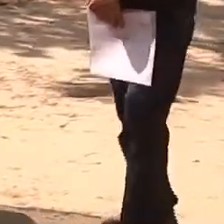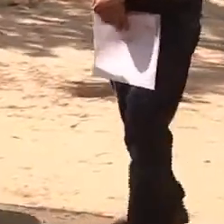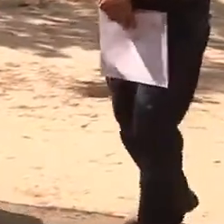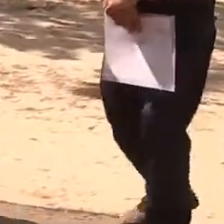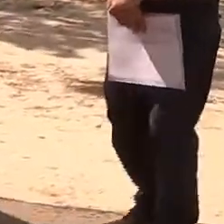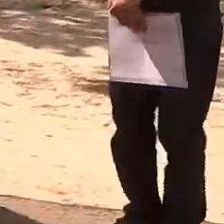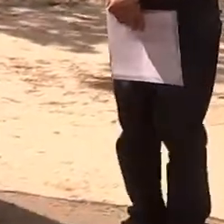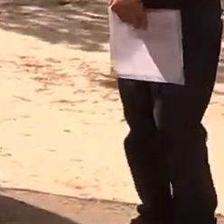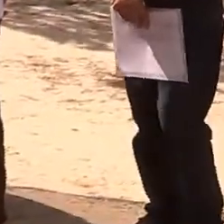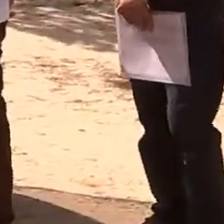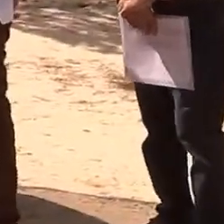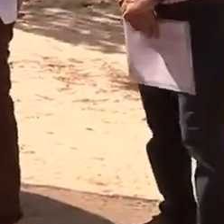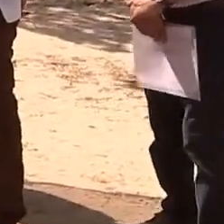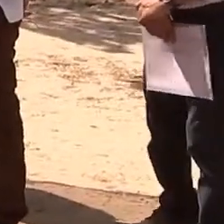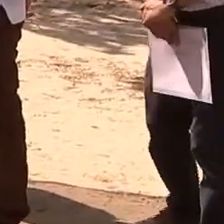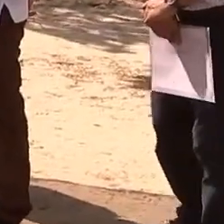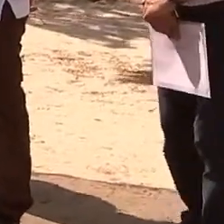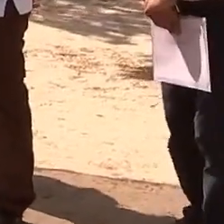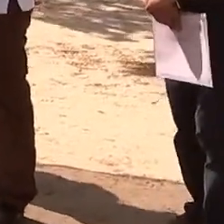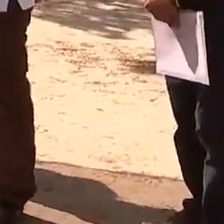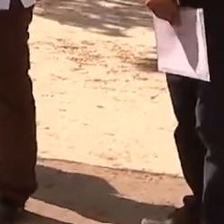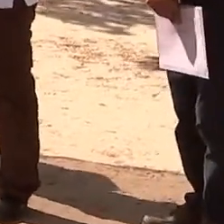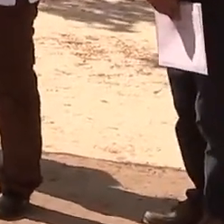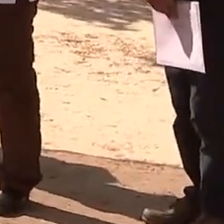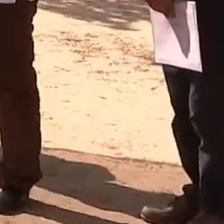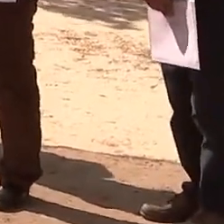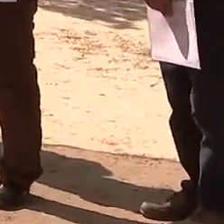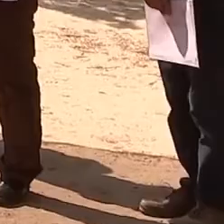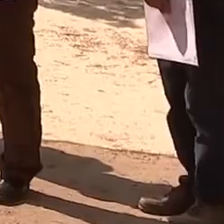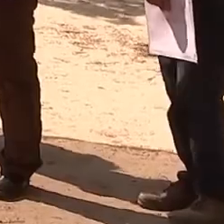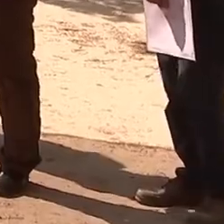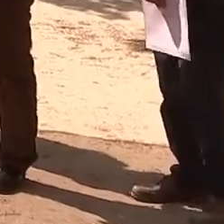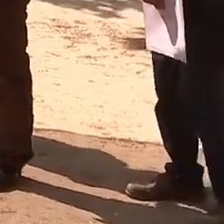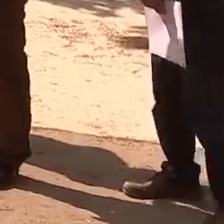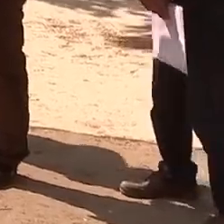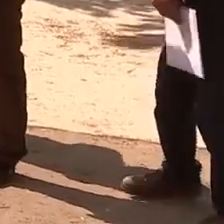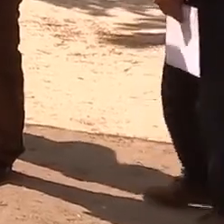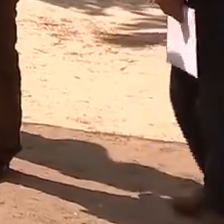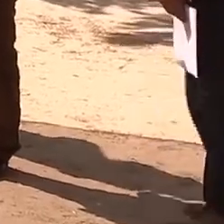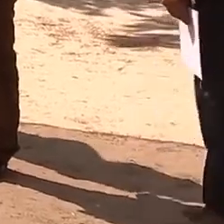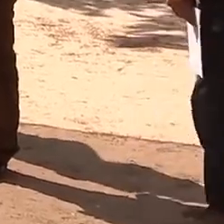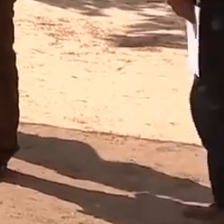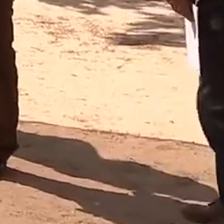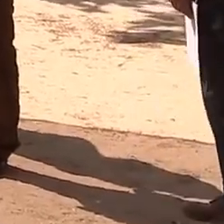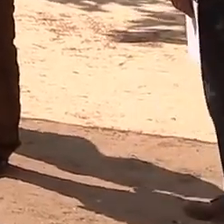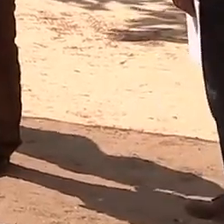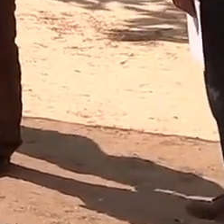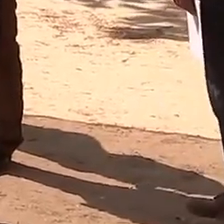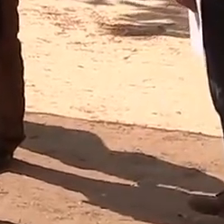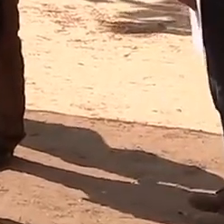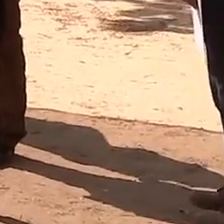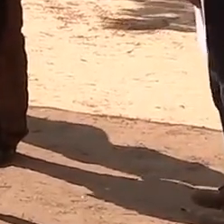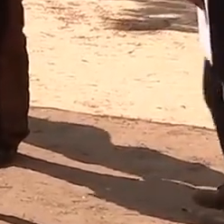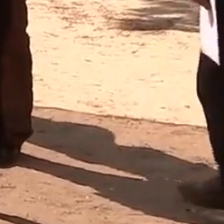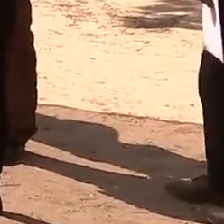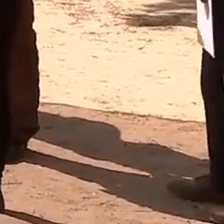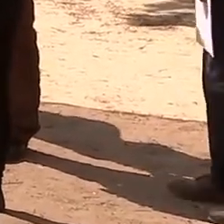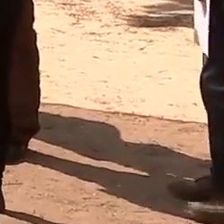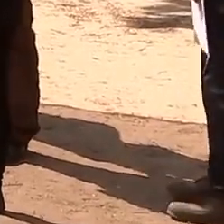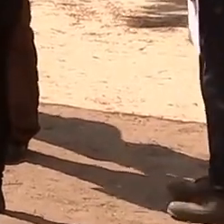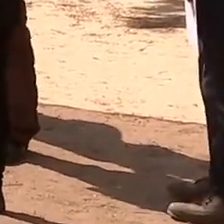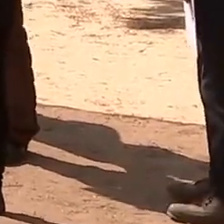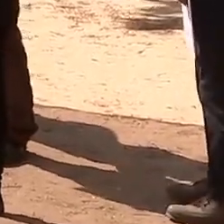Mire, aquí le presentamos una mesa de semillas. Esas semillas son cultivadas de nuestro pueblo, de aquí, de nuestra